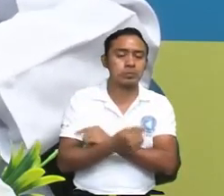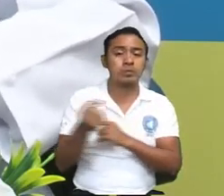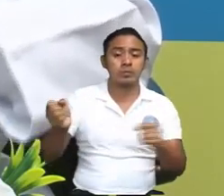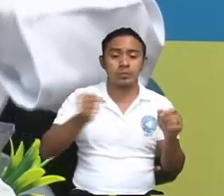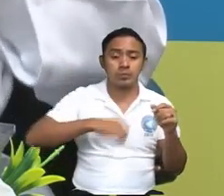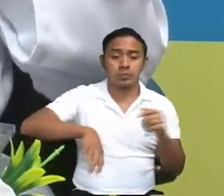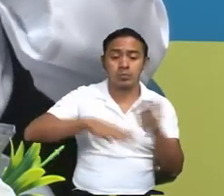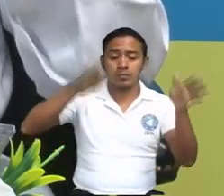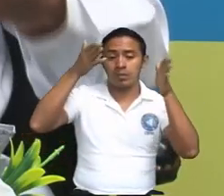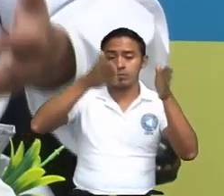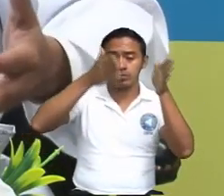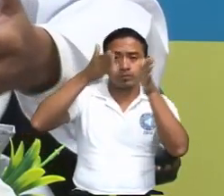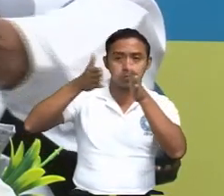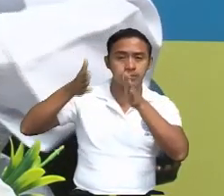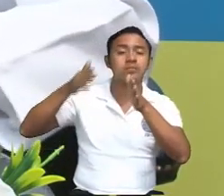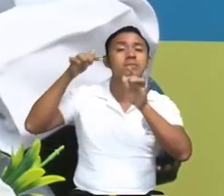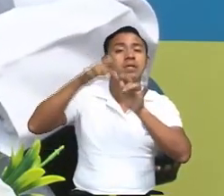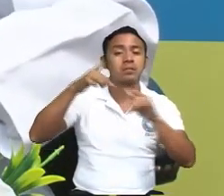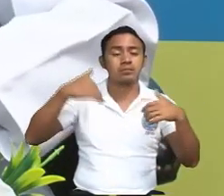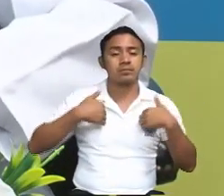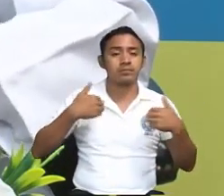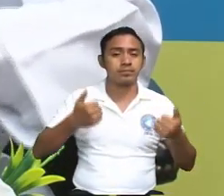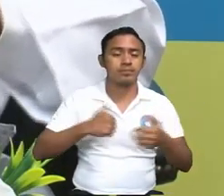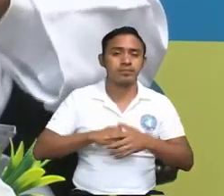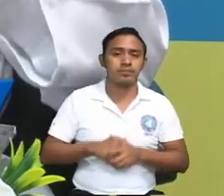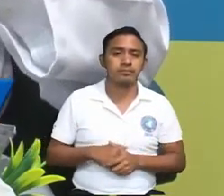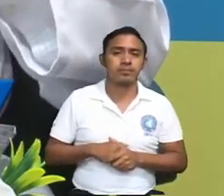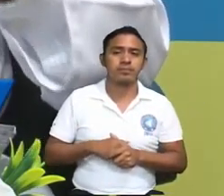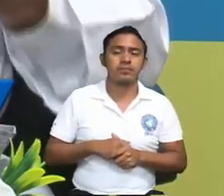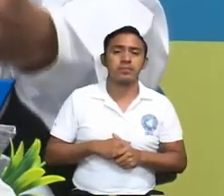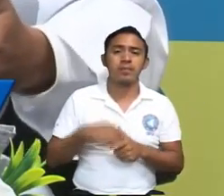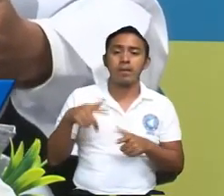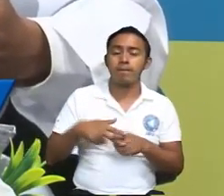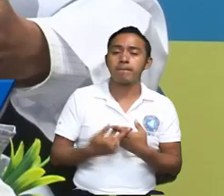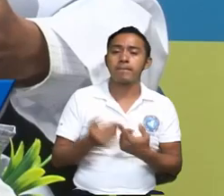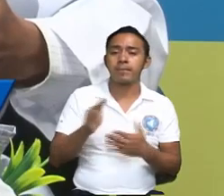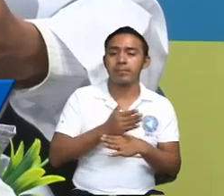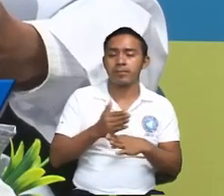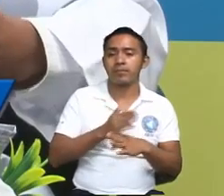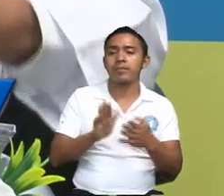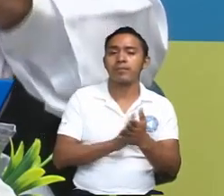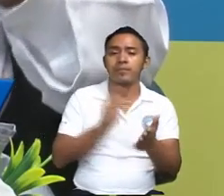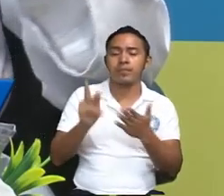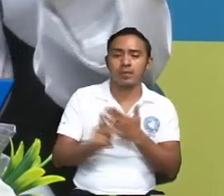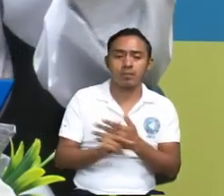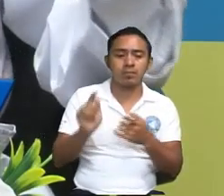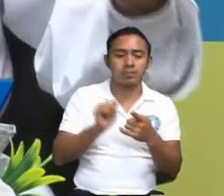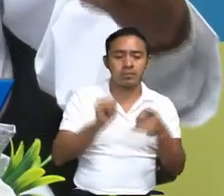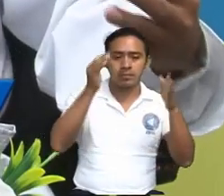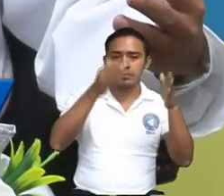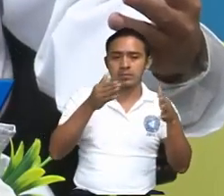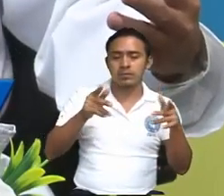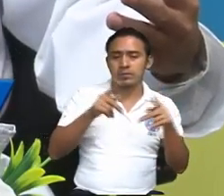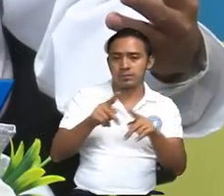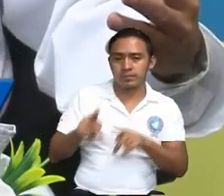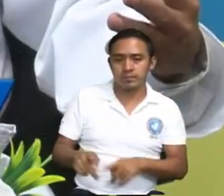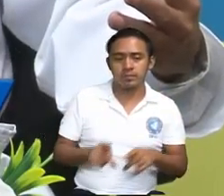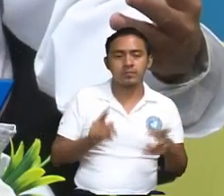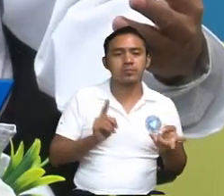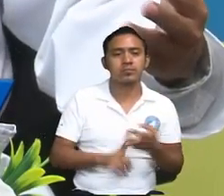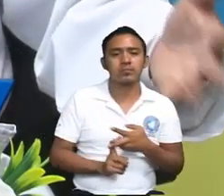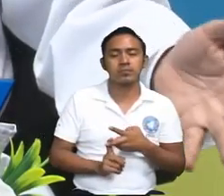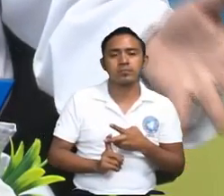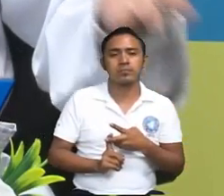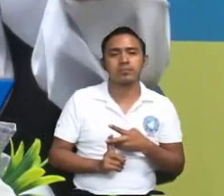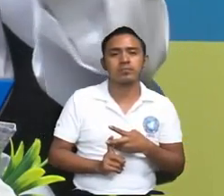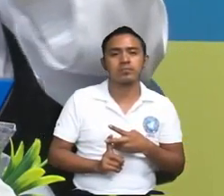prioridad y dentro de la parte social la salud, ¿verdad? Y es donde se implementan una serie de programas, tanto para la atención de las personas, ¿verdad?